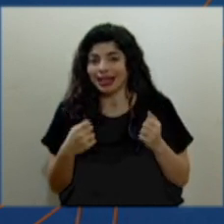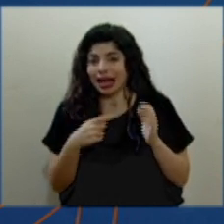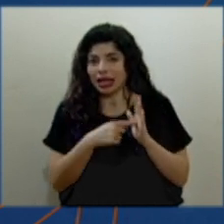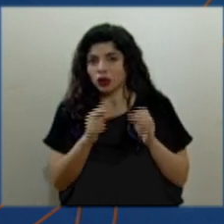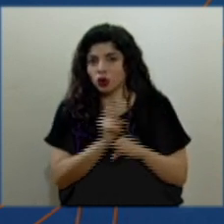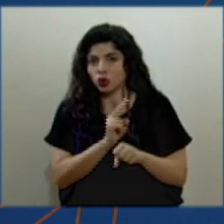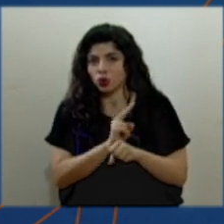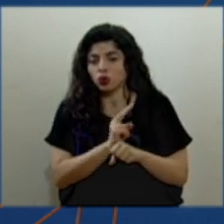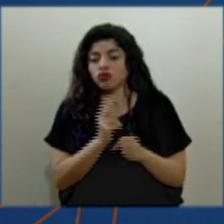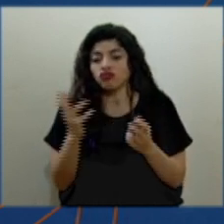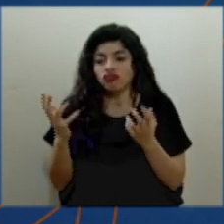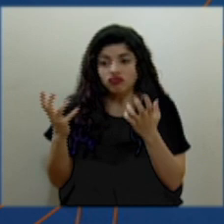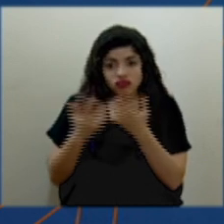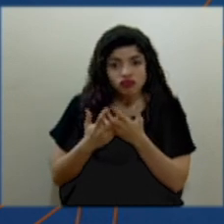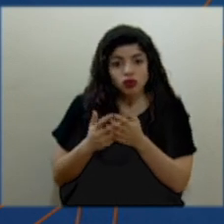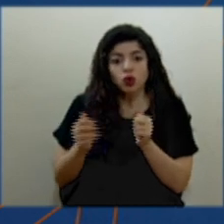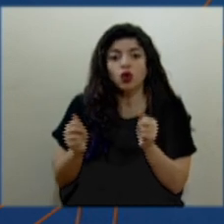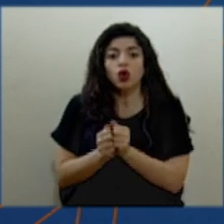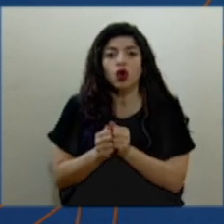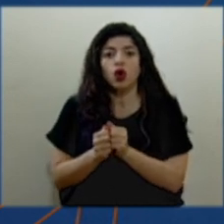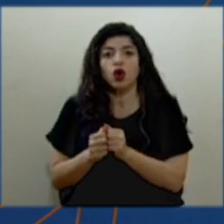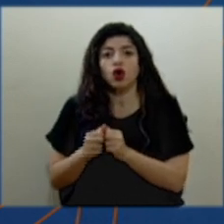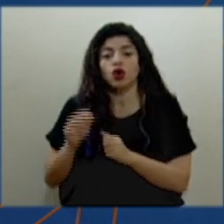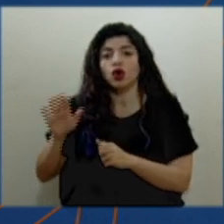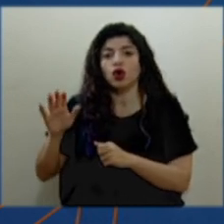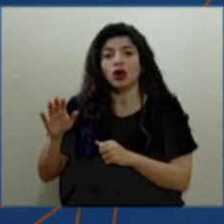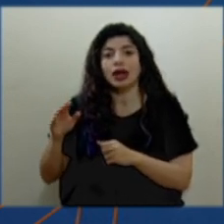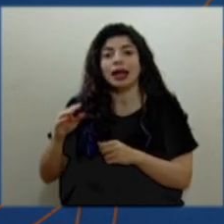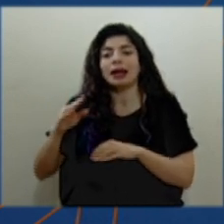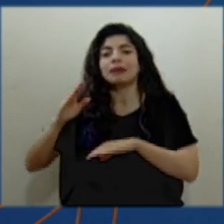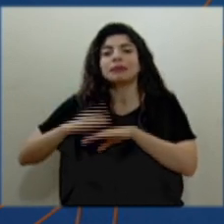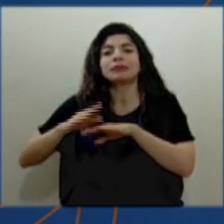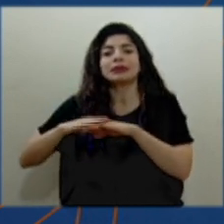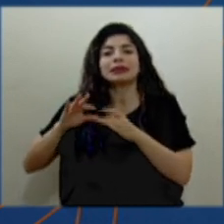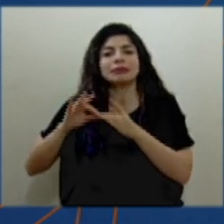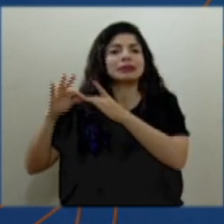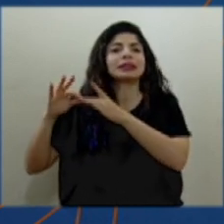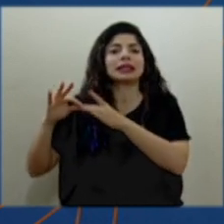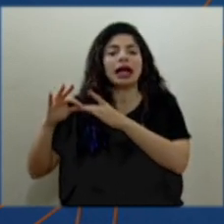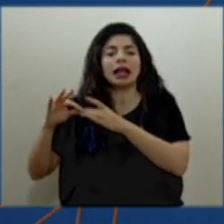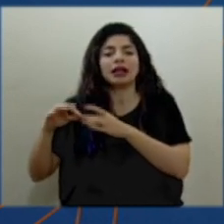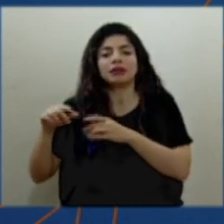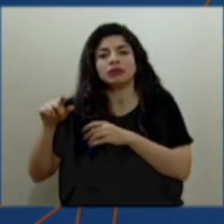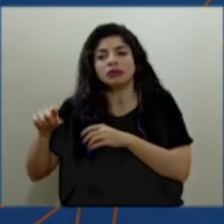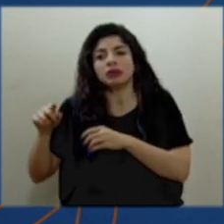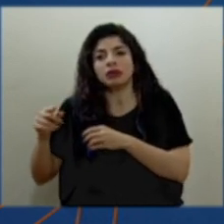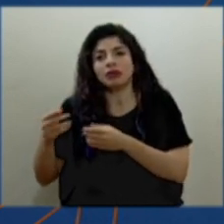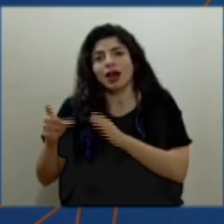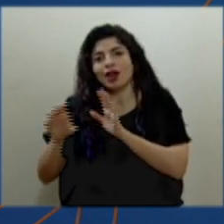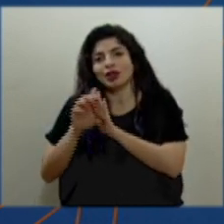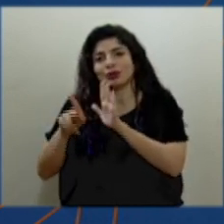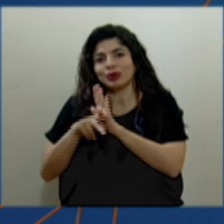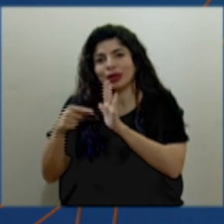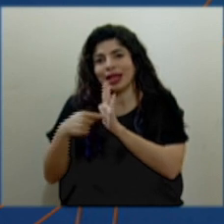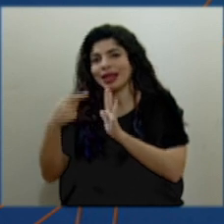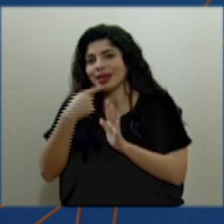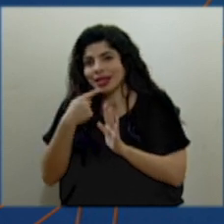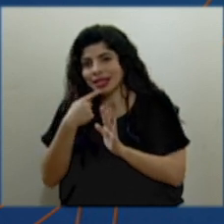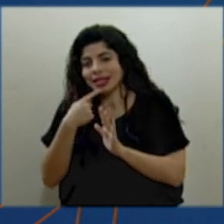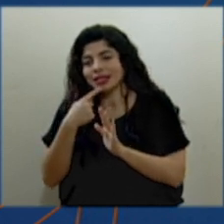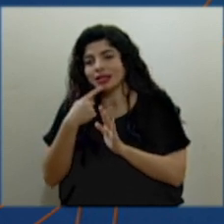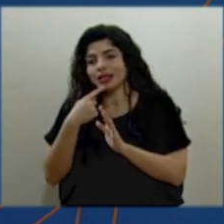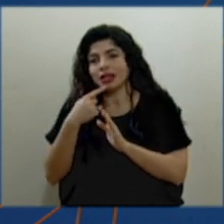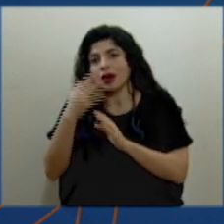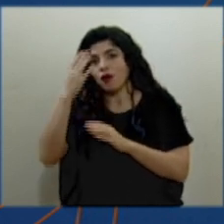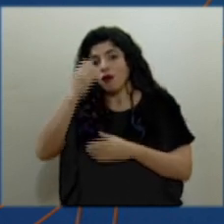en concordancia con el régimen de excepción que establece nuestra Constitución Política y que se